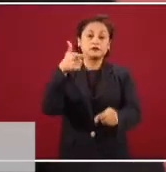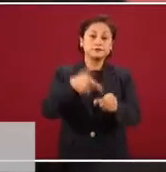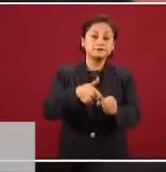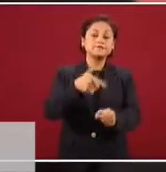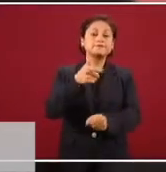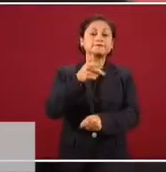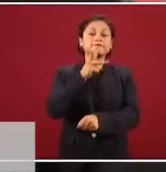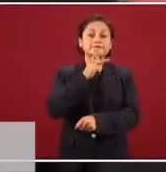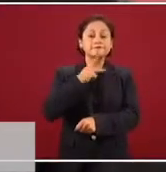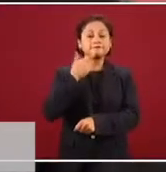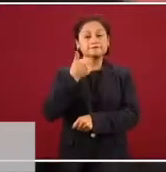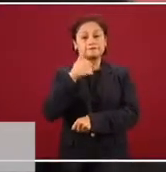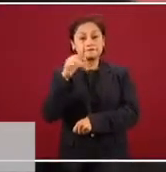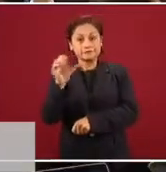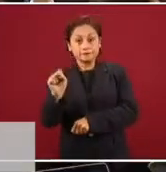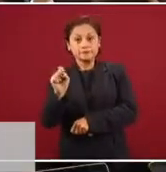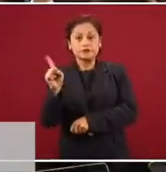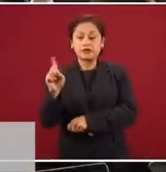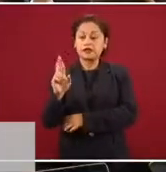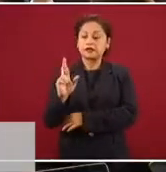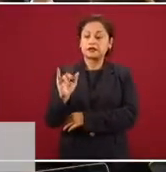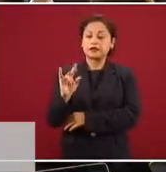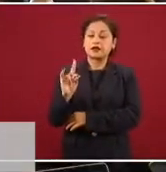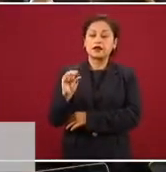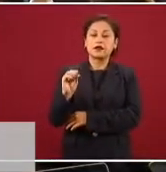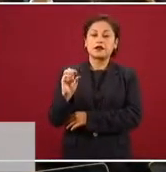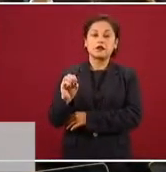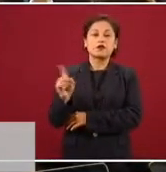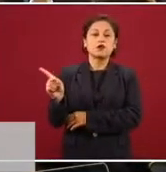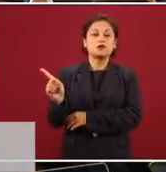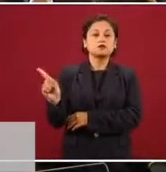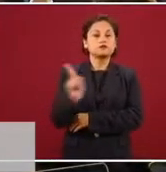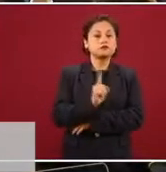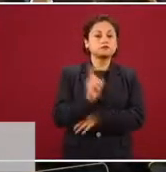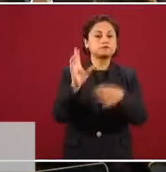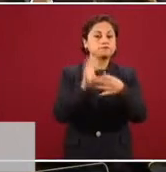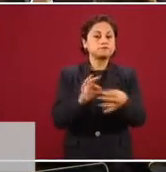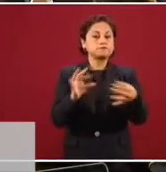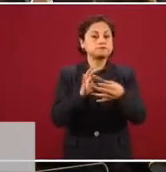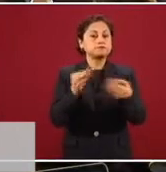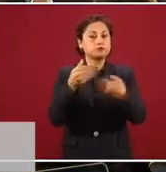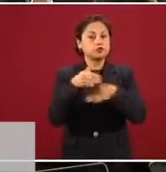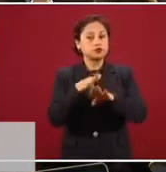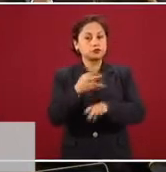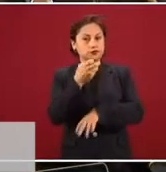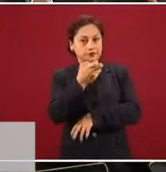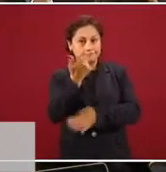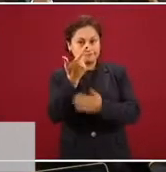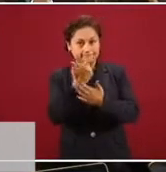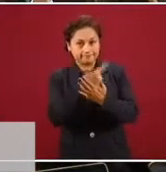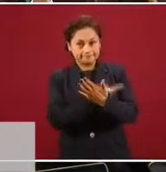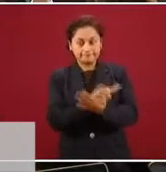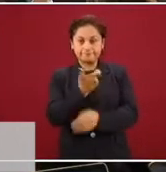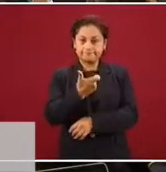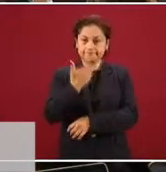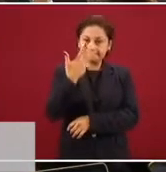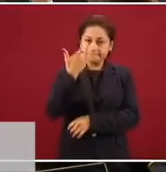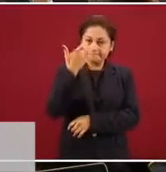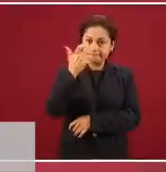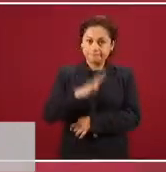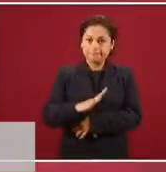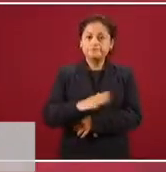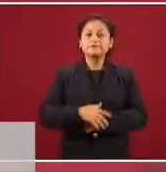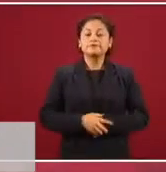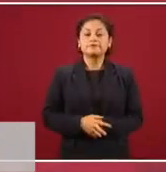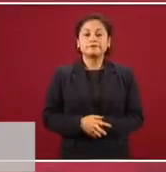Se trabaja de manera conjunta con los gobiernos de los estados para que se mejore el transporte público y se vigilará las acciones en Acapulco para evitar